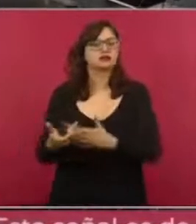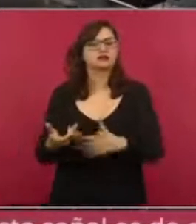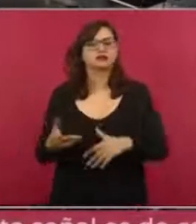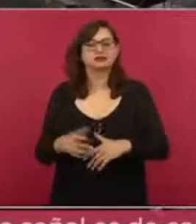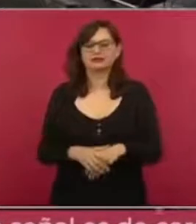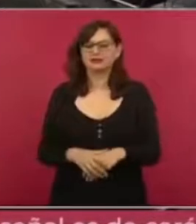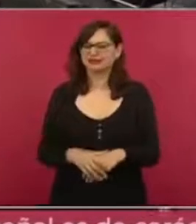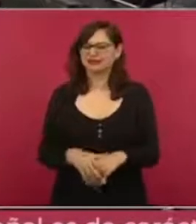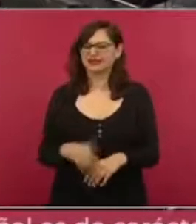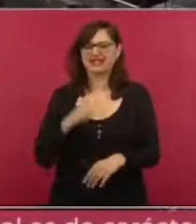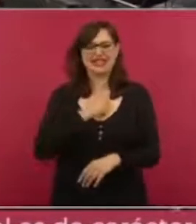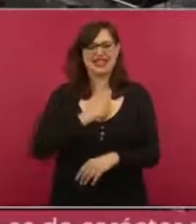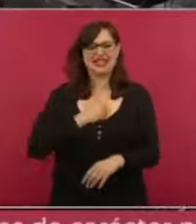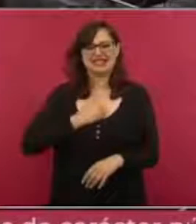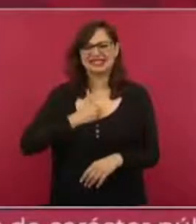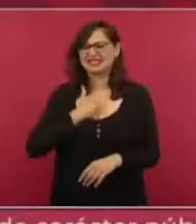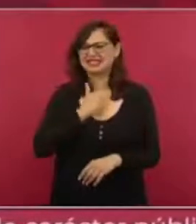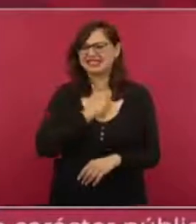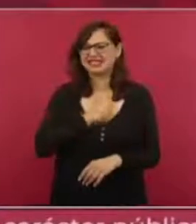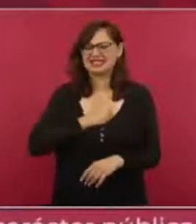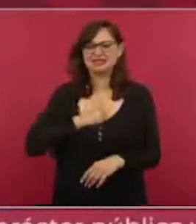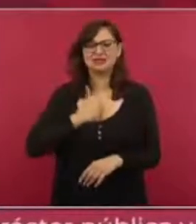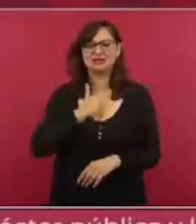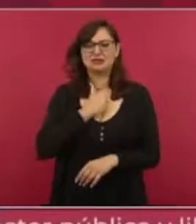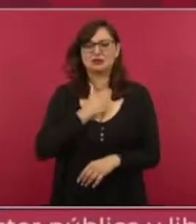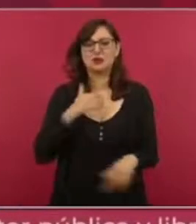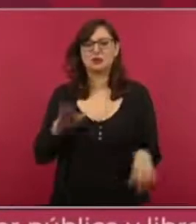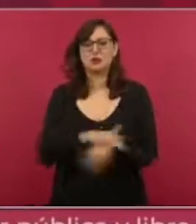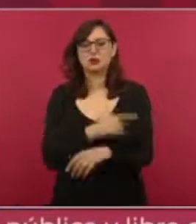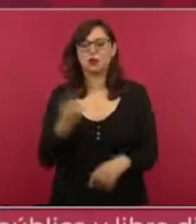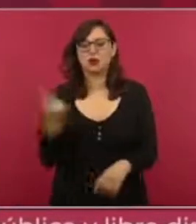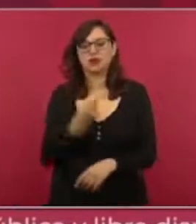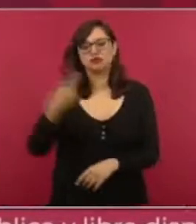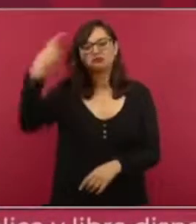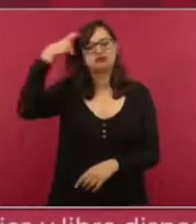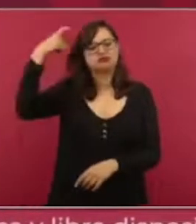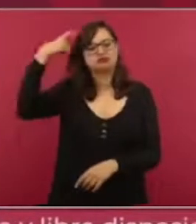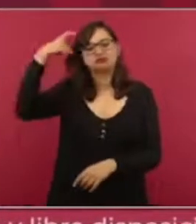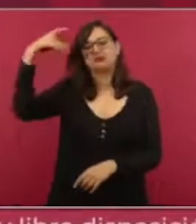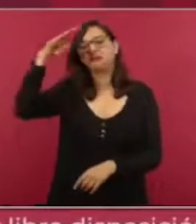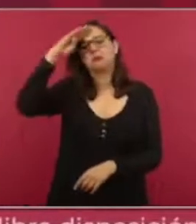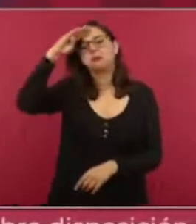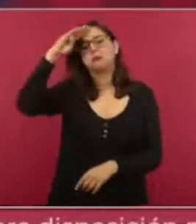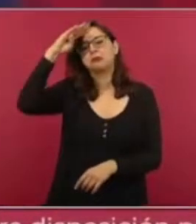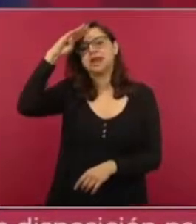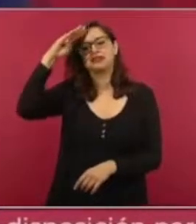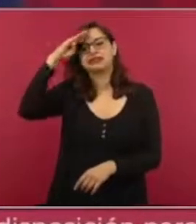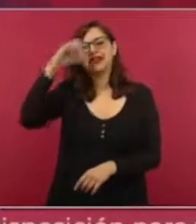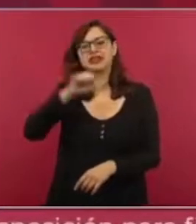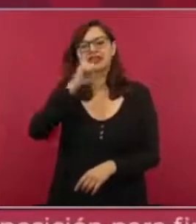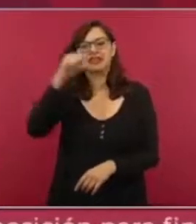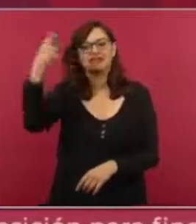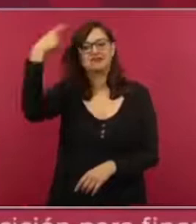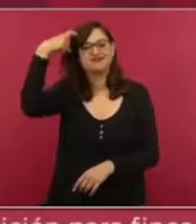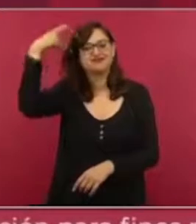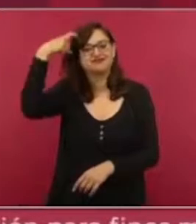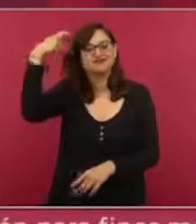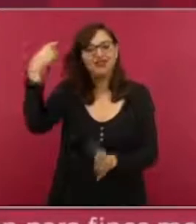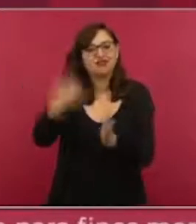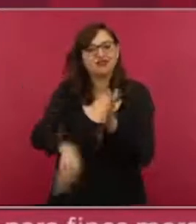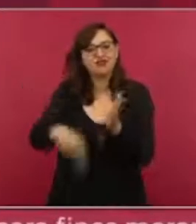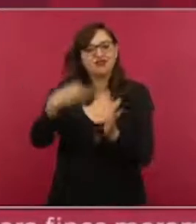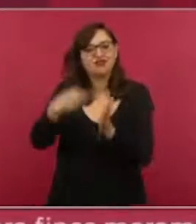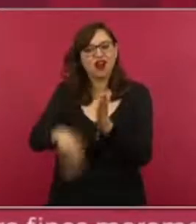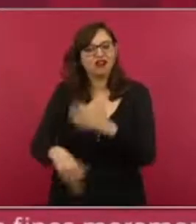Una situación lamentable por la irracionalidad. Así, claro, esto es otra cosa, pero no